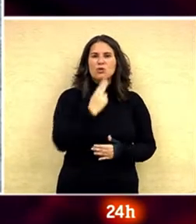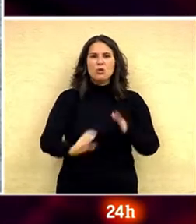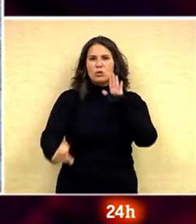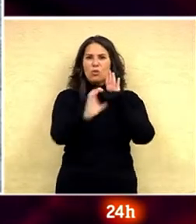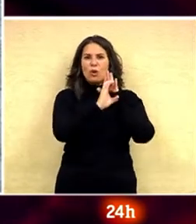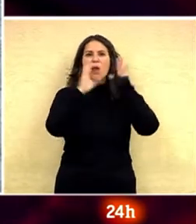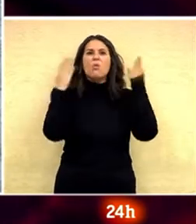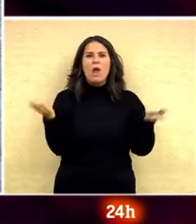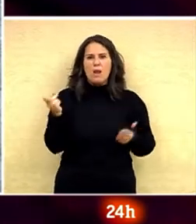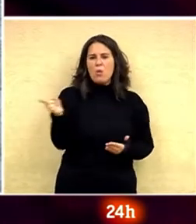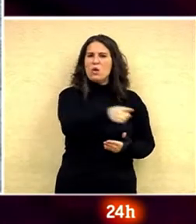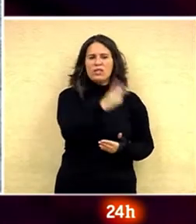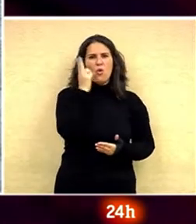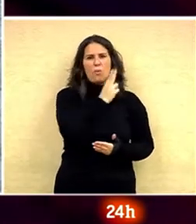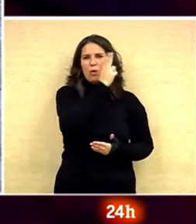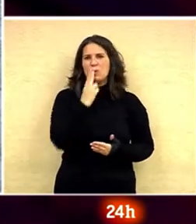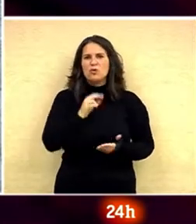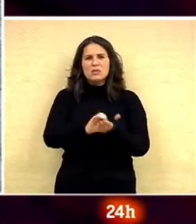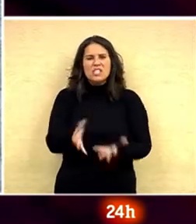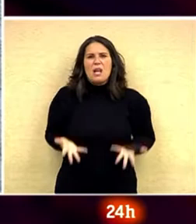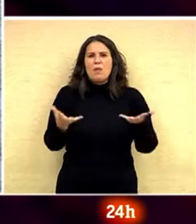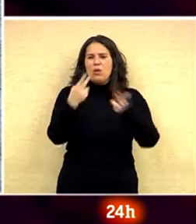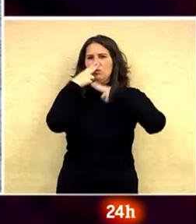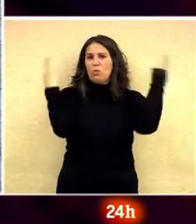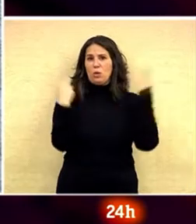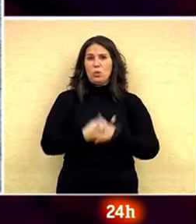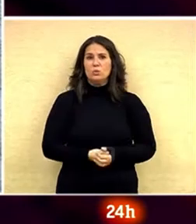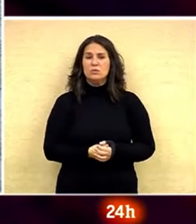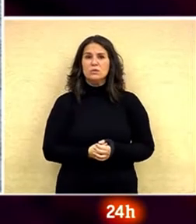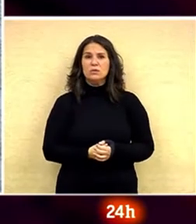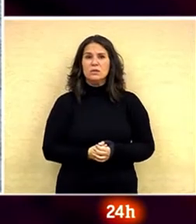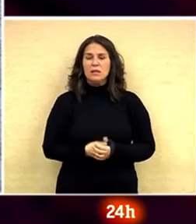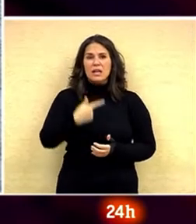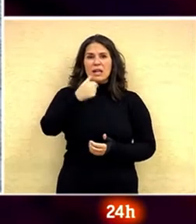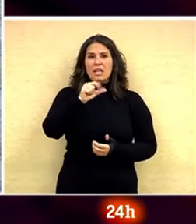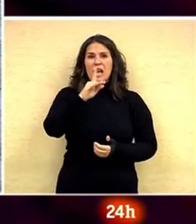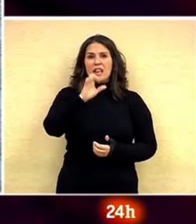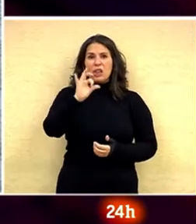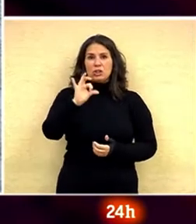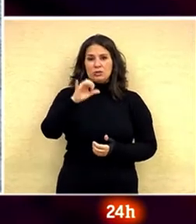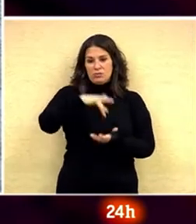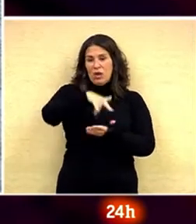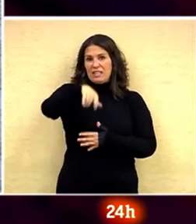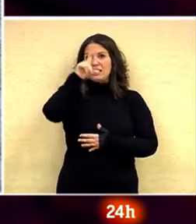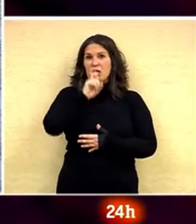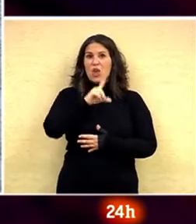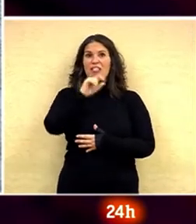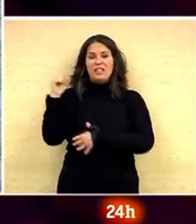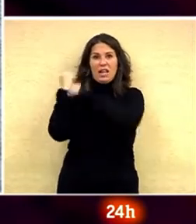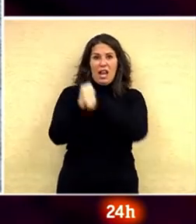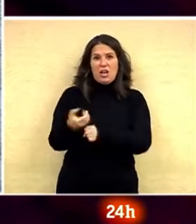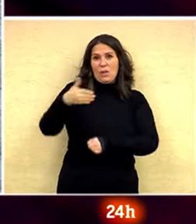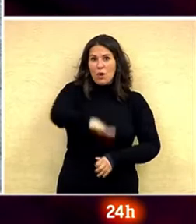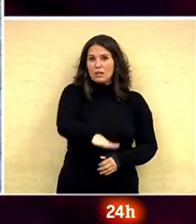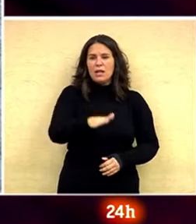compromiso constitucional que la vuestra, la de los servidores públicos. Galdós, de quien celebramos este año el centenario